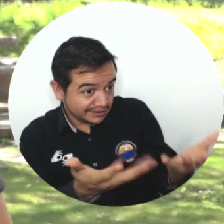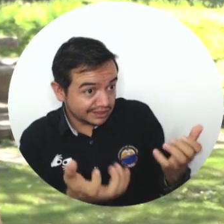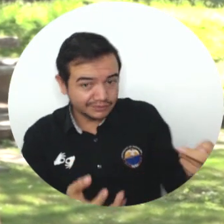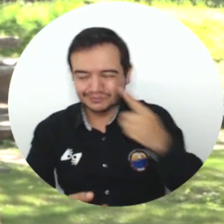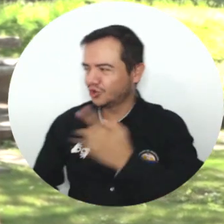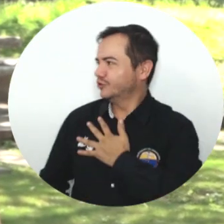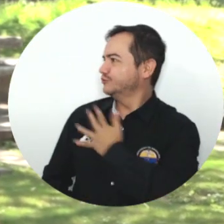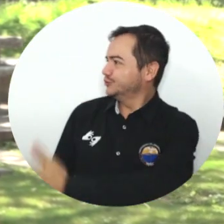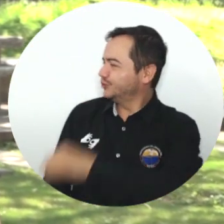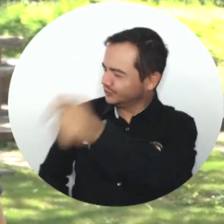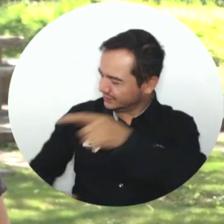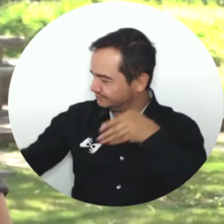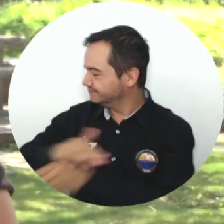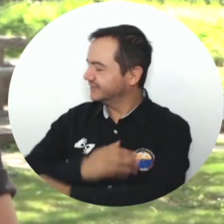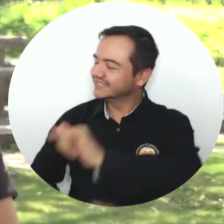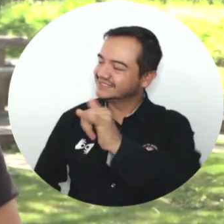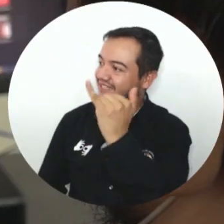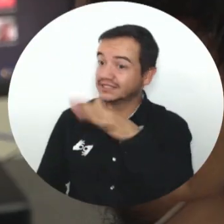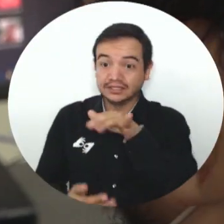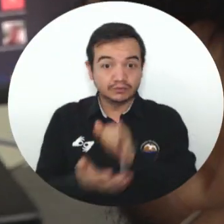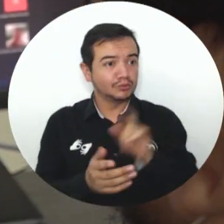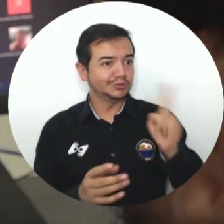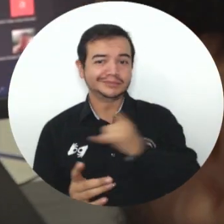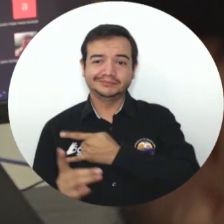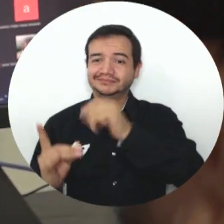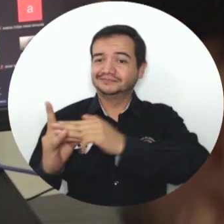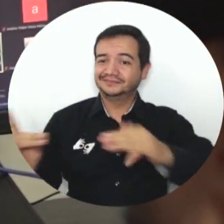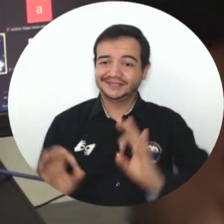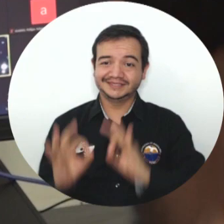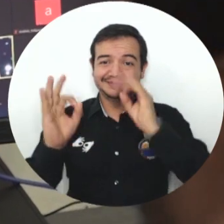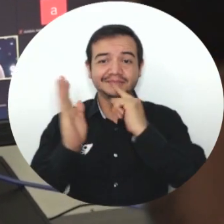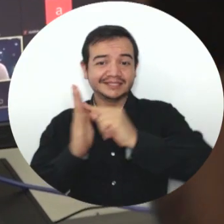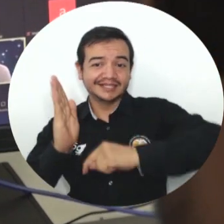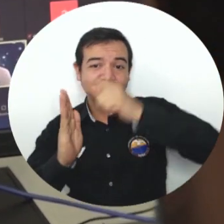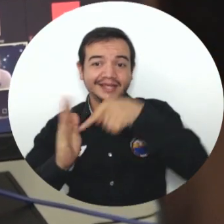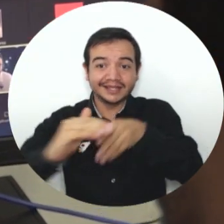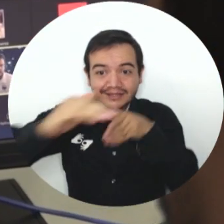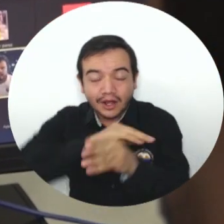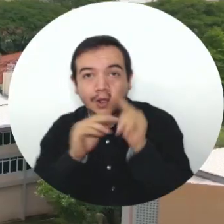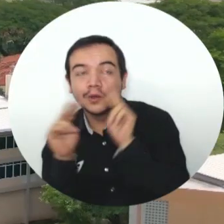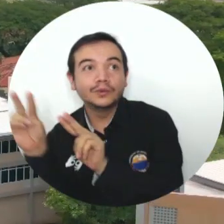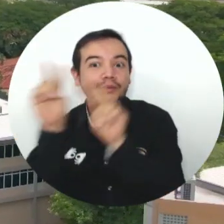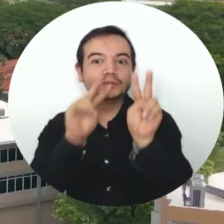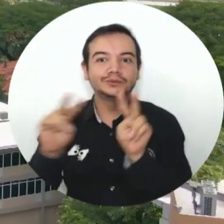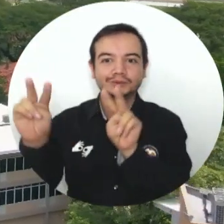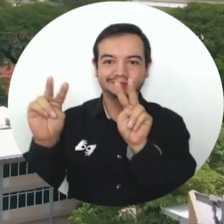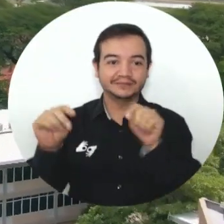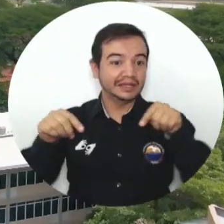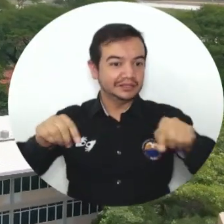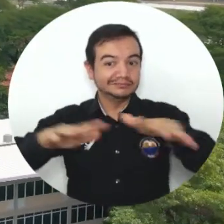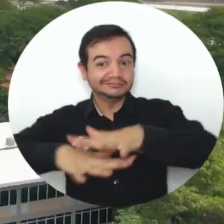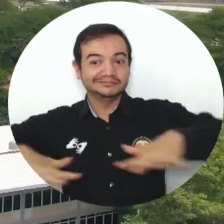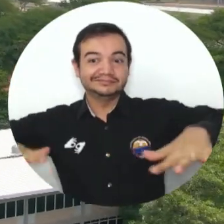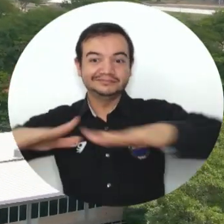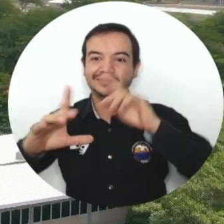universidad acreditada por alta calidad y haciendo de estos espacios una aventura maravillosa. Hemos utilizado las plataformas digitales de nuestra